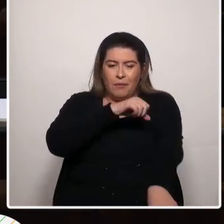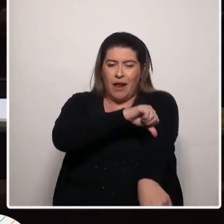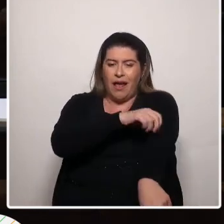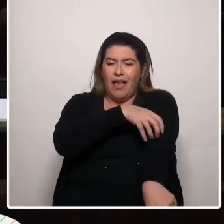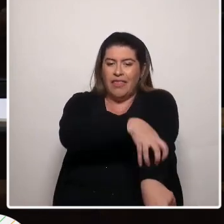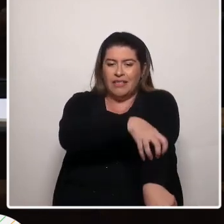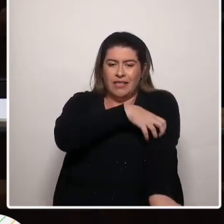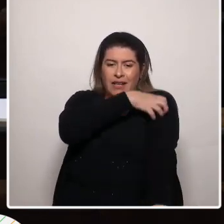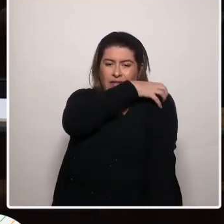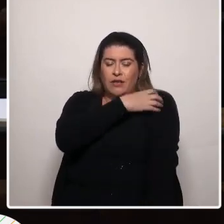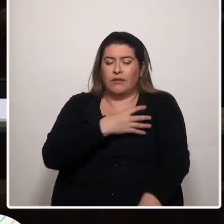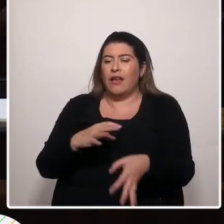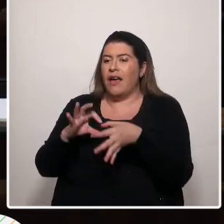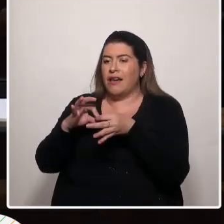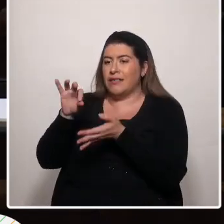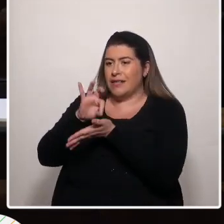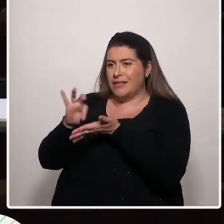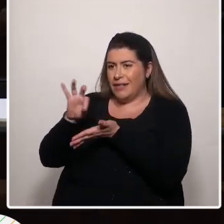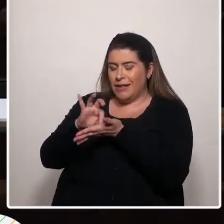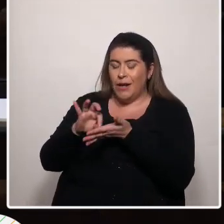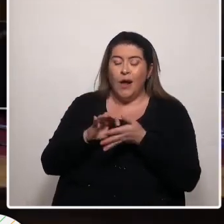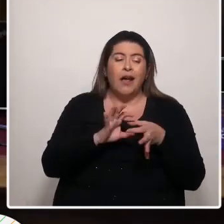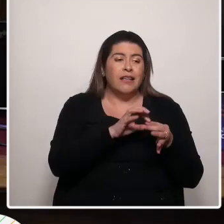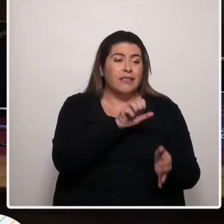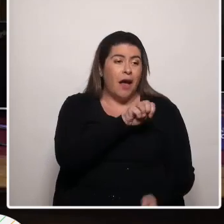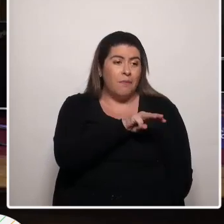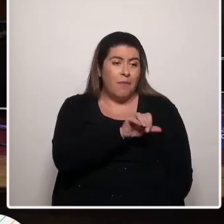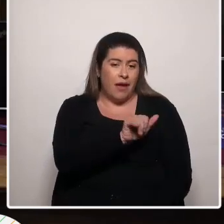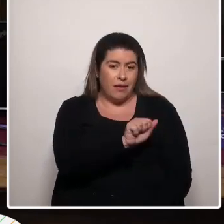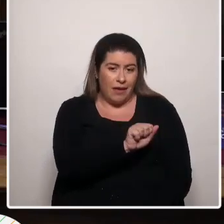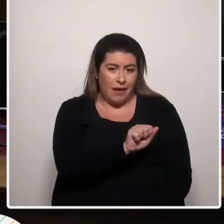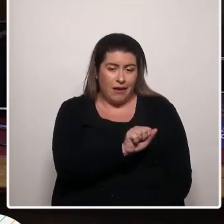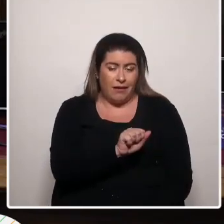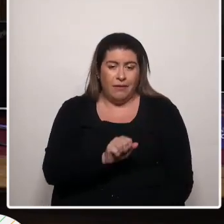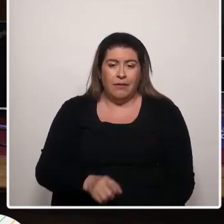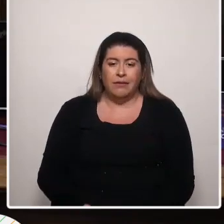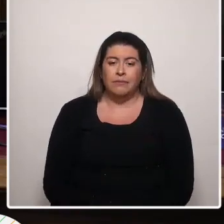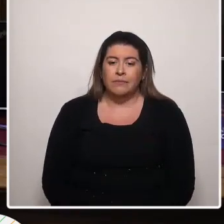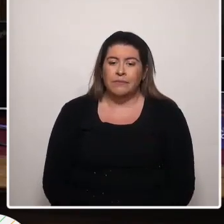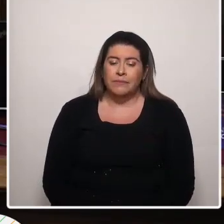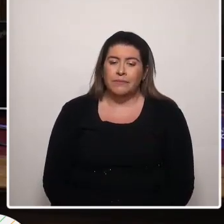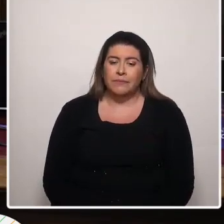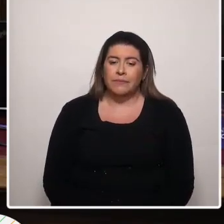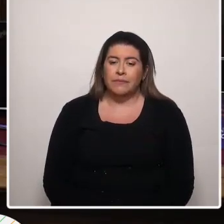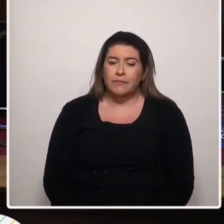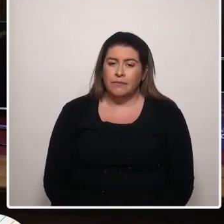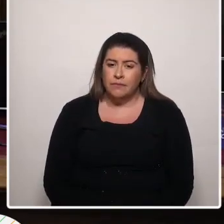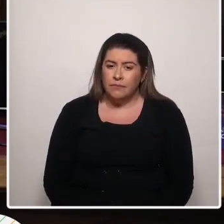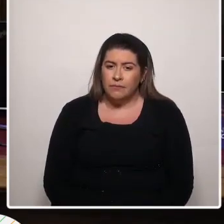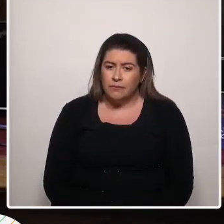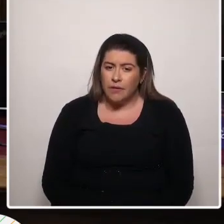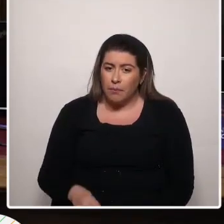secretario. Gracias, dona Amaya. Sobre el mismo punto, Natalia Enríquez.